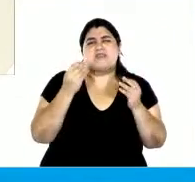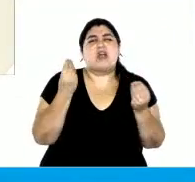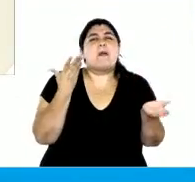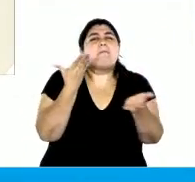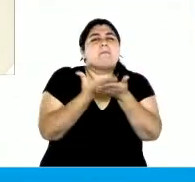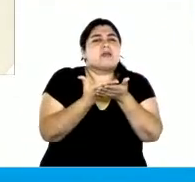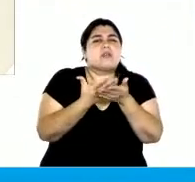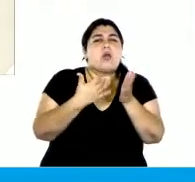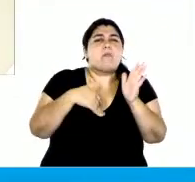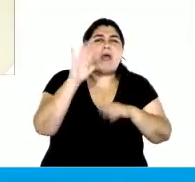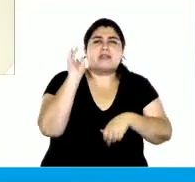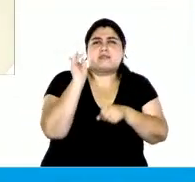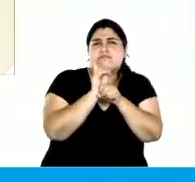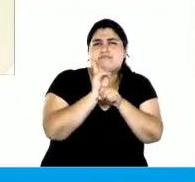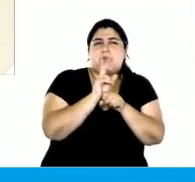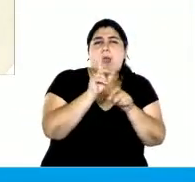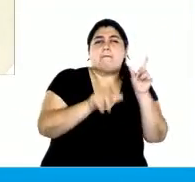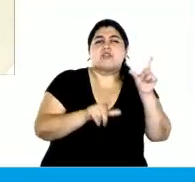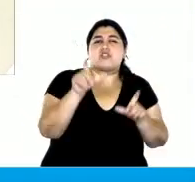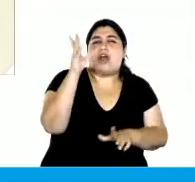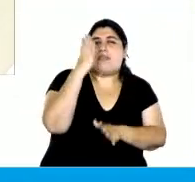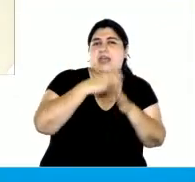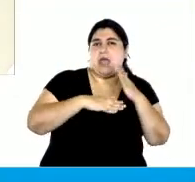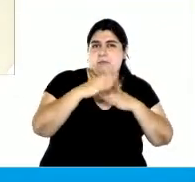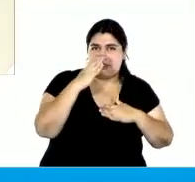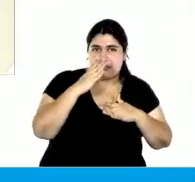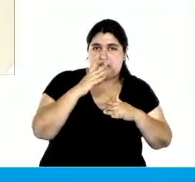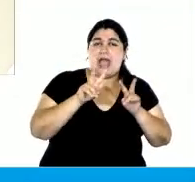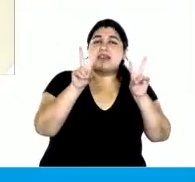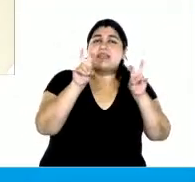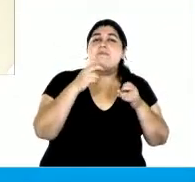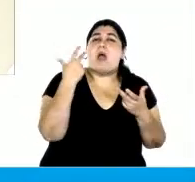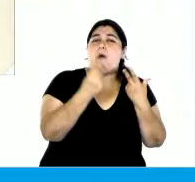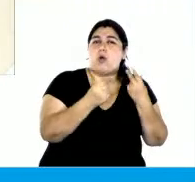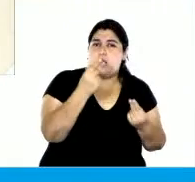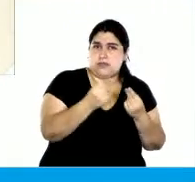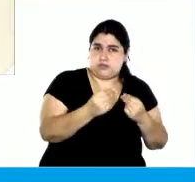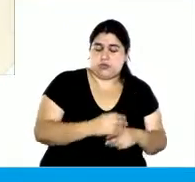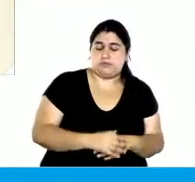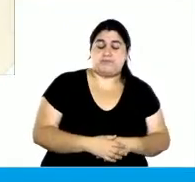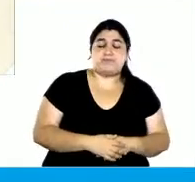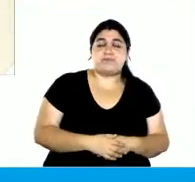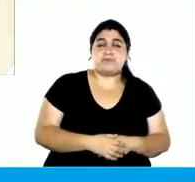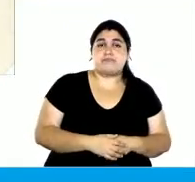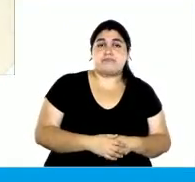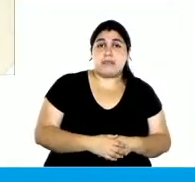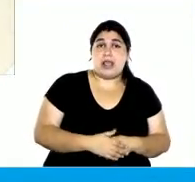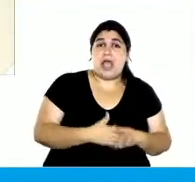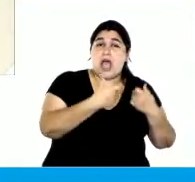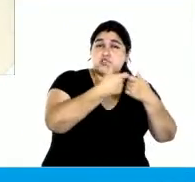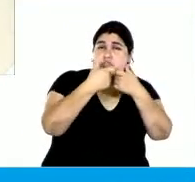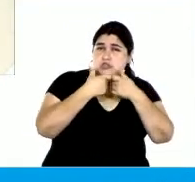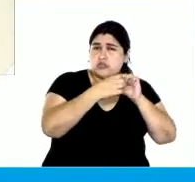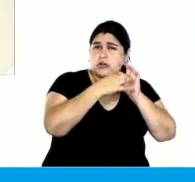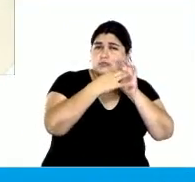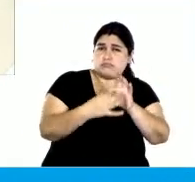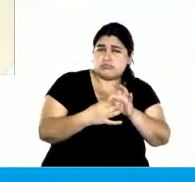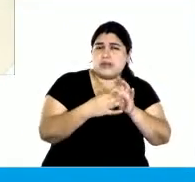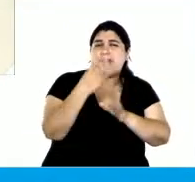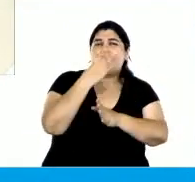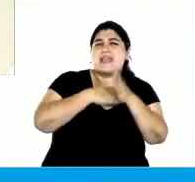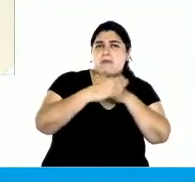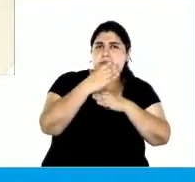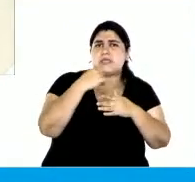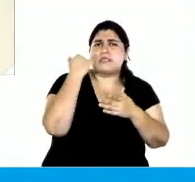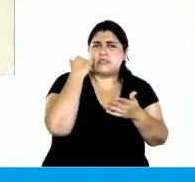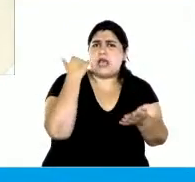las personas con discapacidad en el plan de la vacunación. Hay organizaciones vinculadas a la discapacidad que han planteado